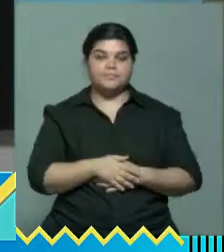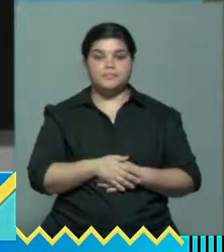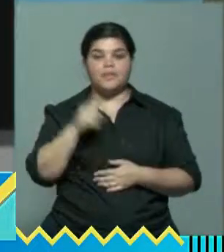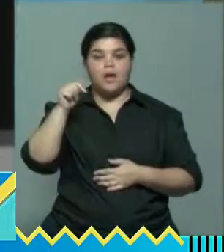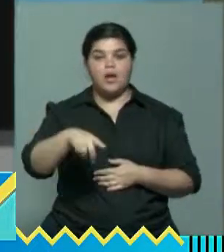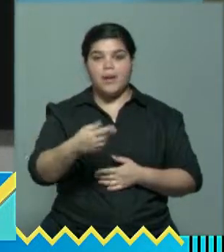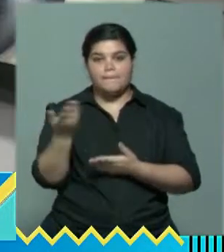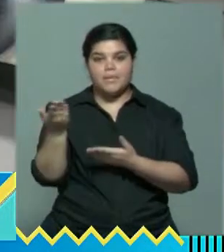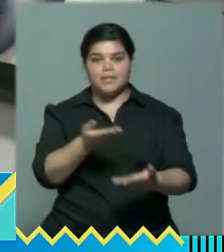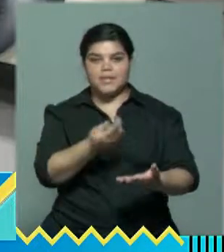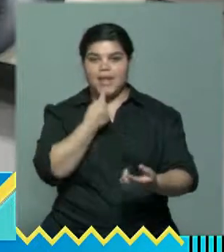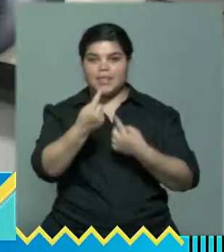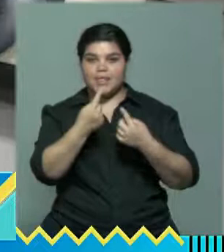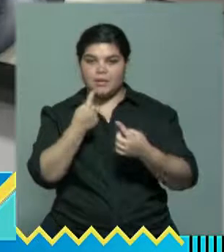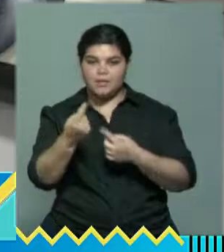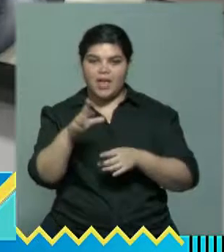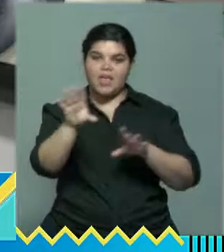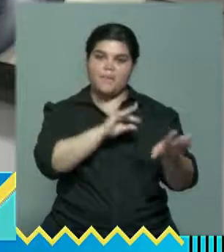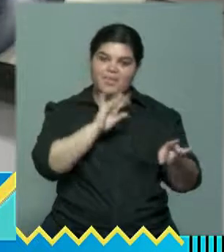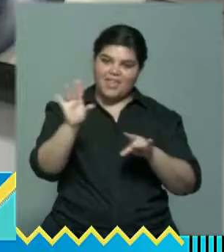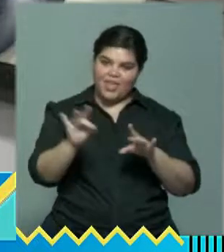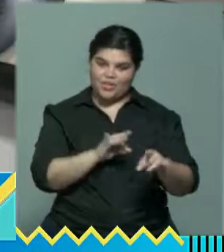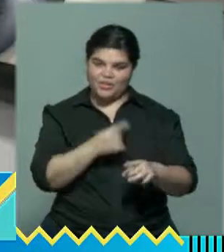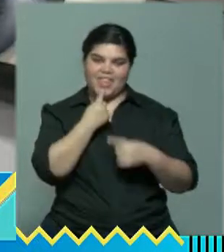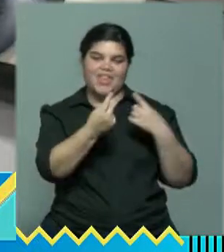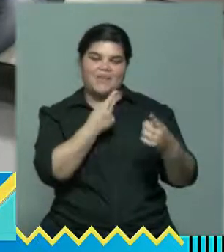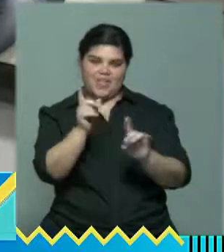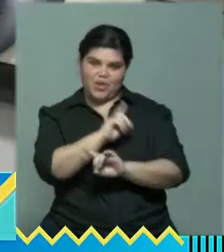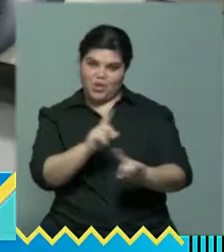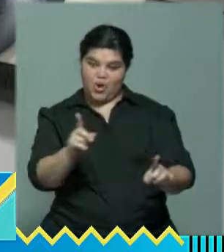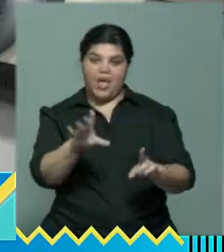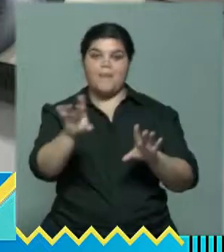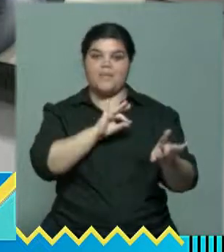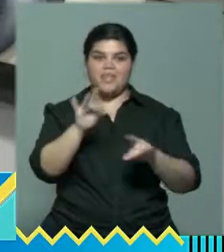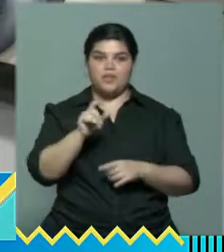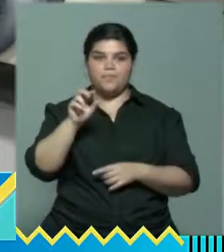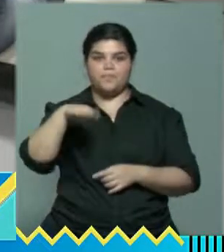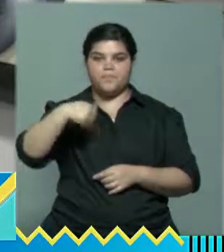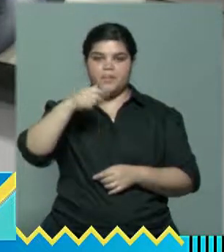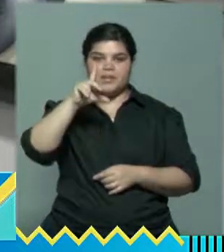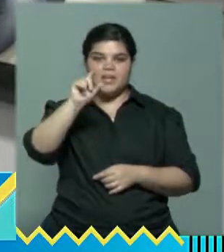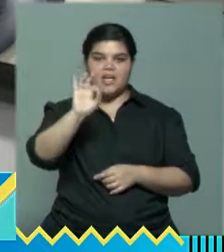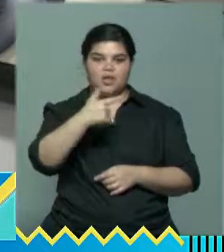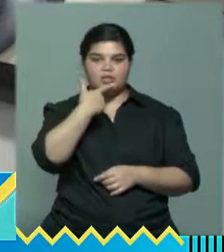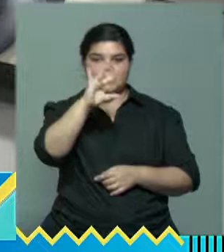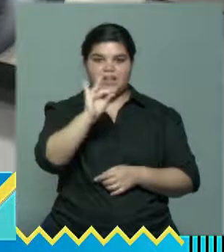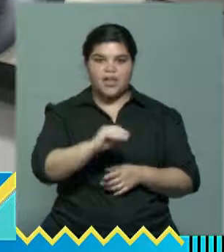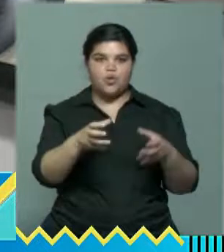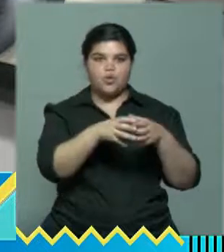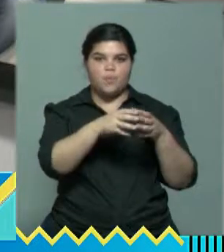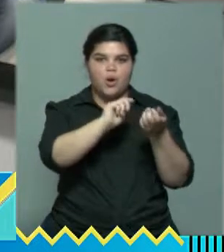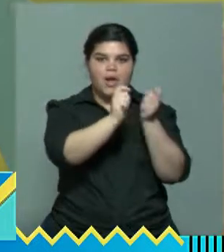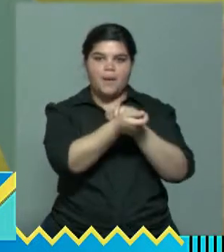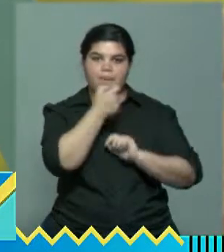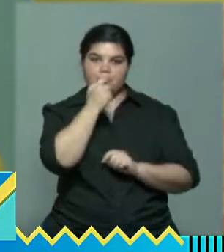nuestros entrevistados, o mejor dicho, a nuestros invitados, no entrevistados, vamos a corregirnos. Marcelo Rubio, senador provincial Frente Cambia Mendoza.